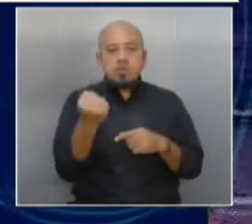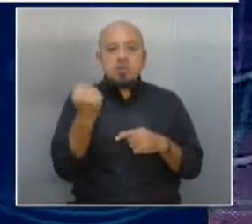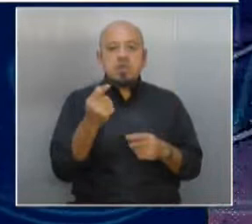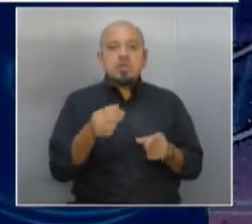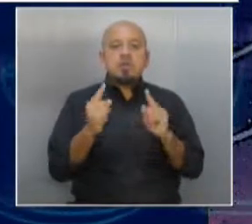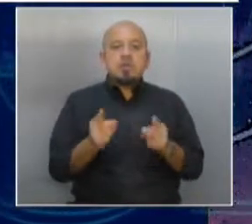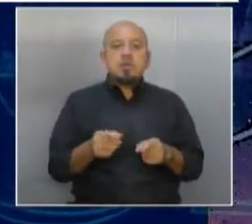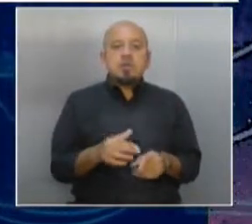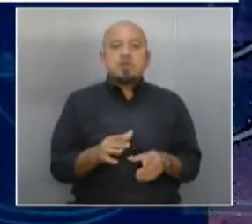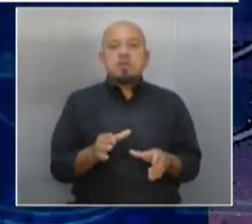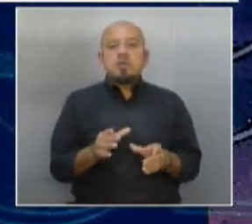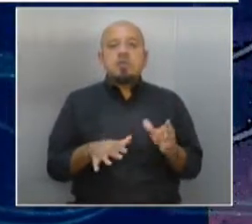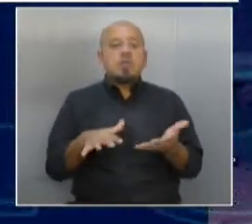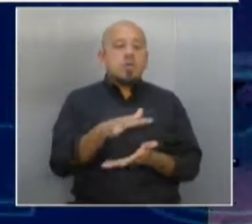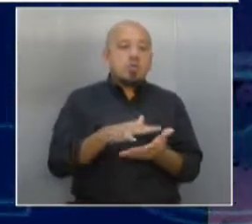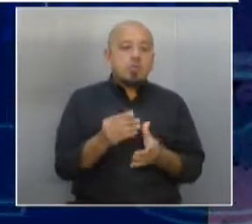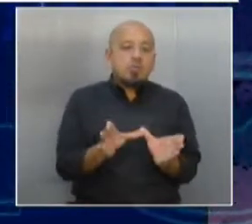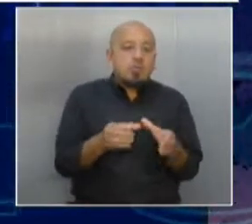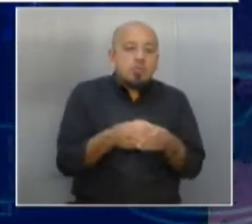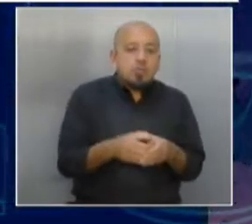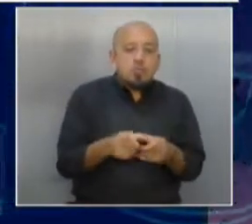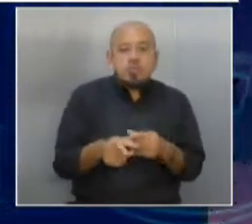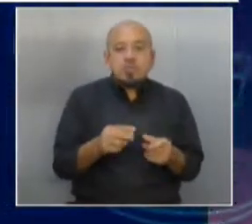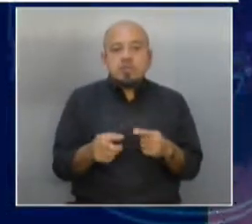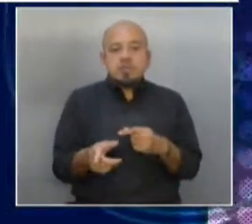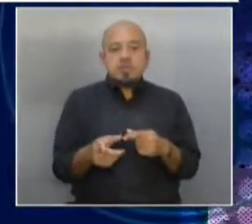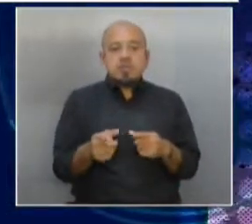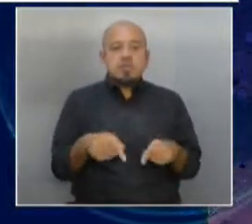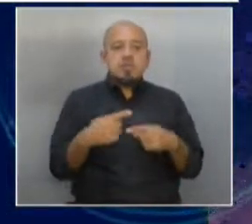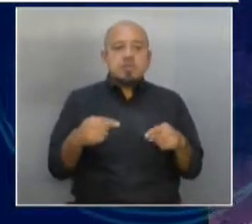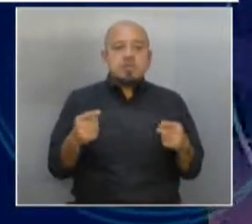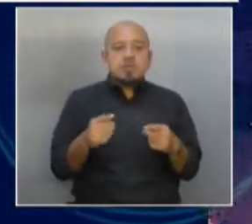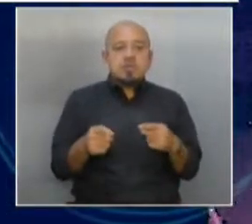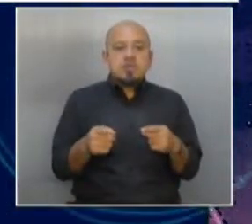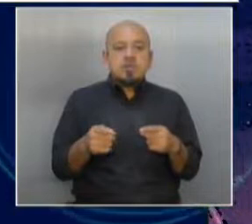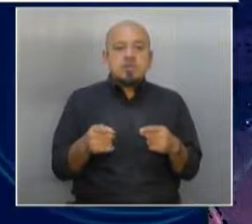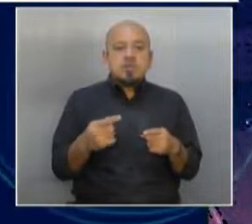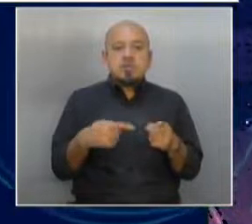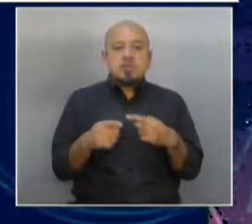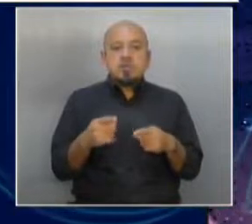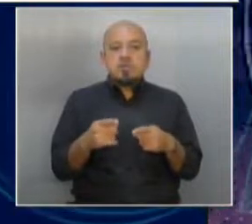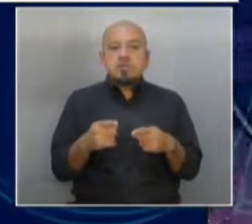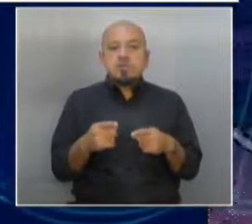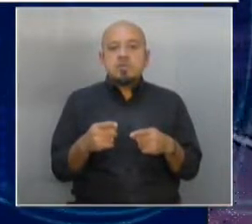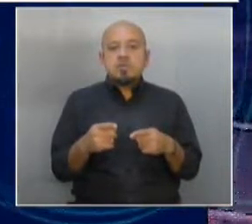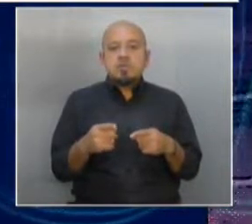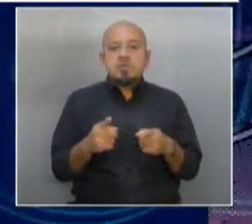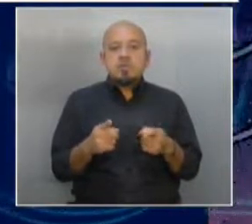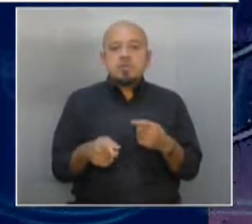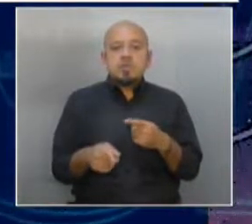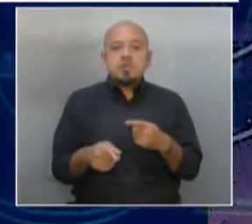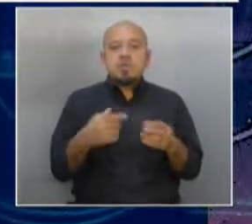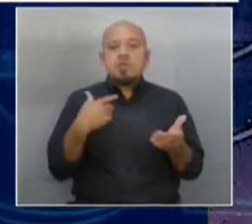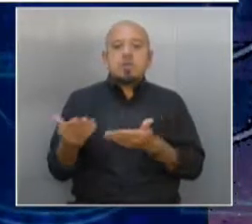también en lugares muy pequeñitos o pequeñas irrupciones así de cosas particulares como una invitación